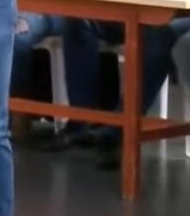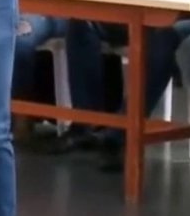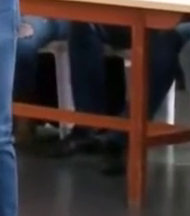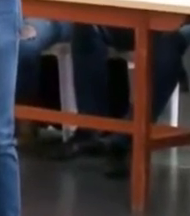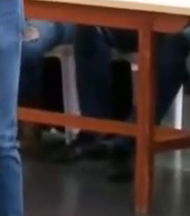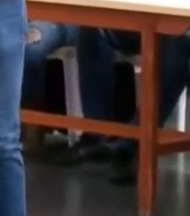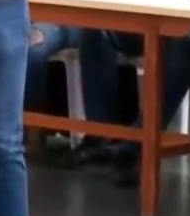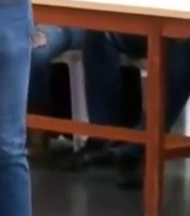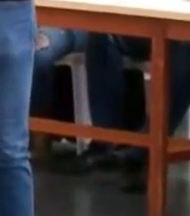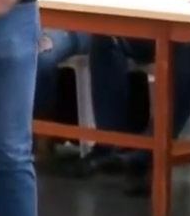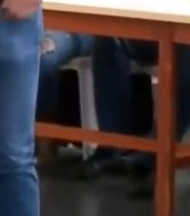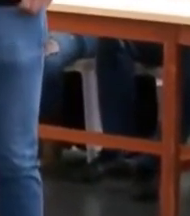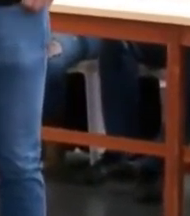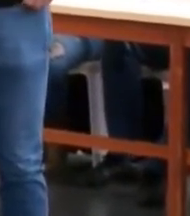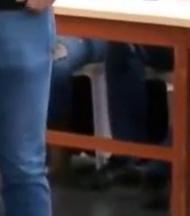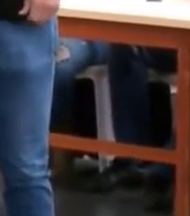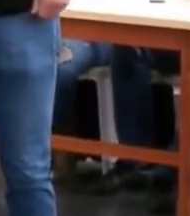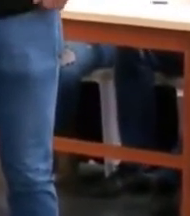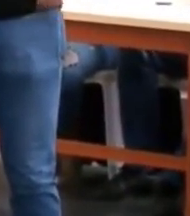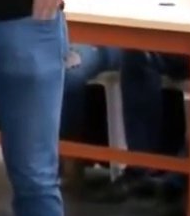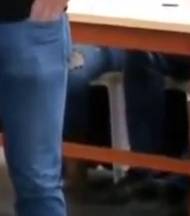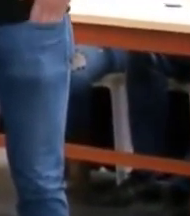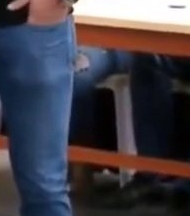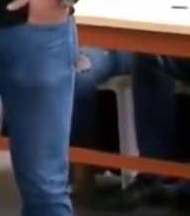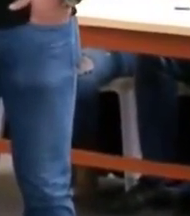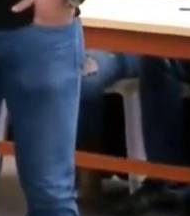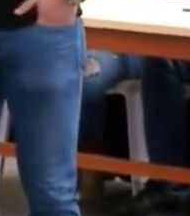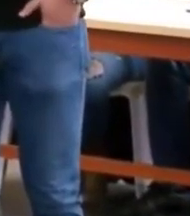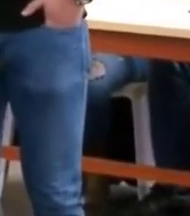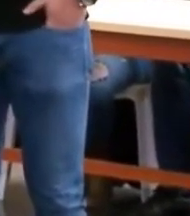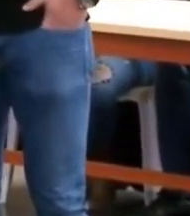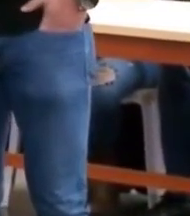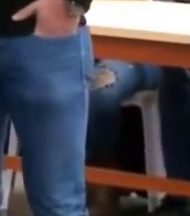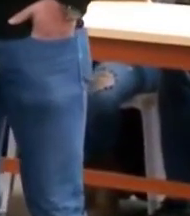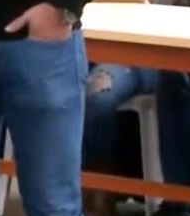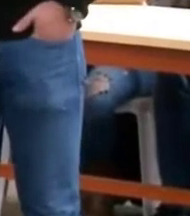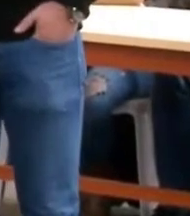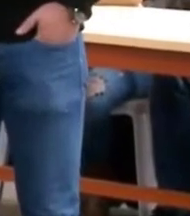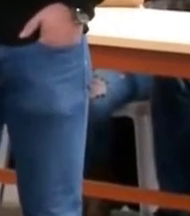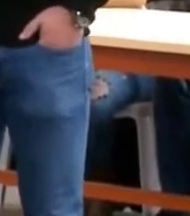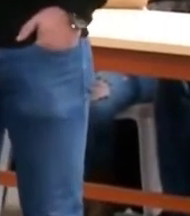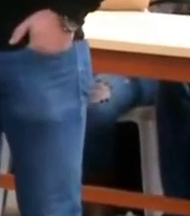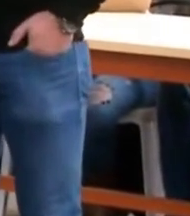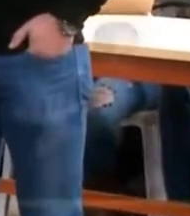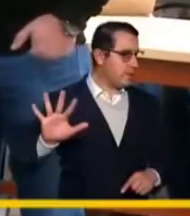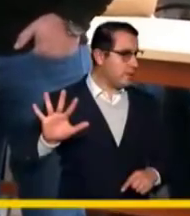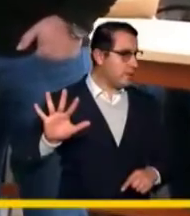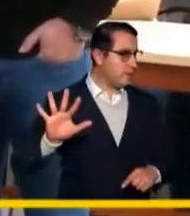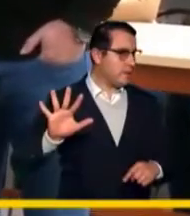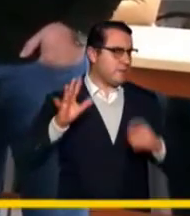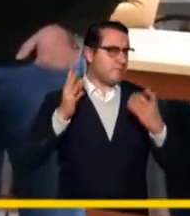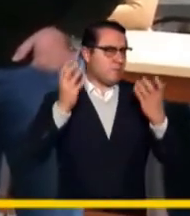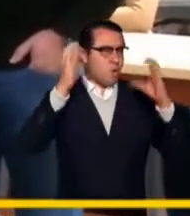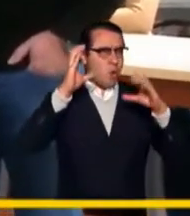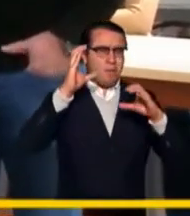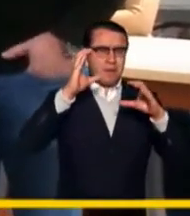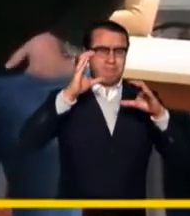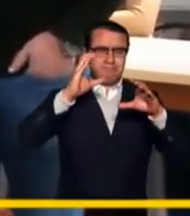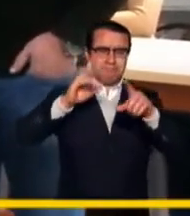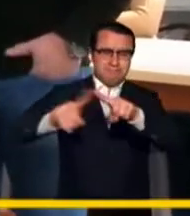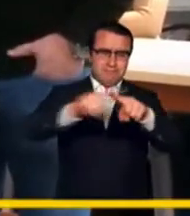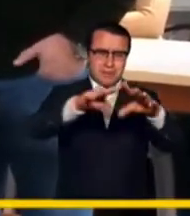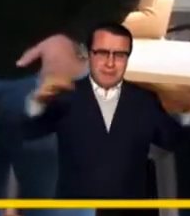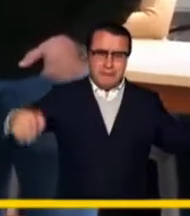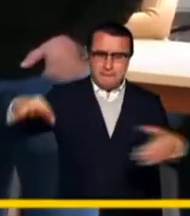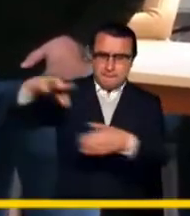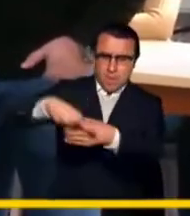país. Inician las elecciones, por tanto, en todos los municipios de Colombia, en todos sus puestos